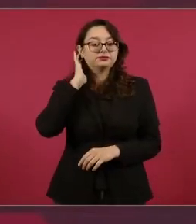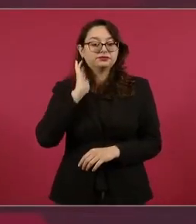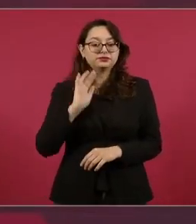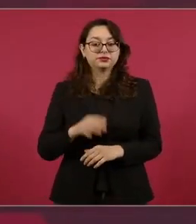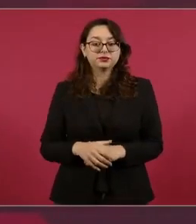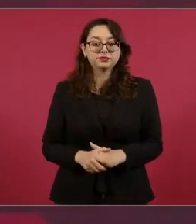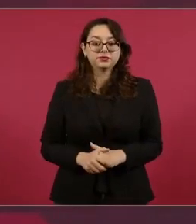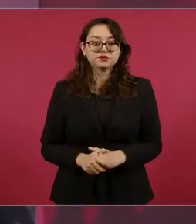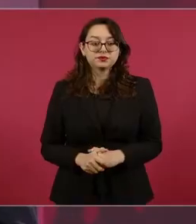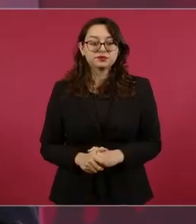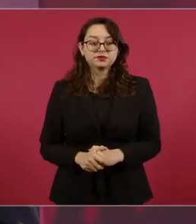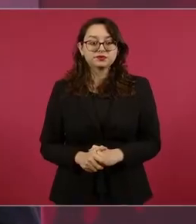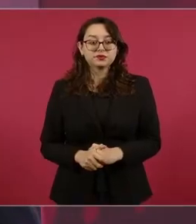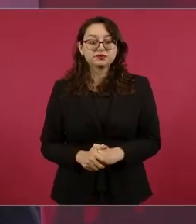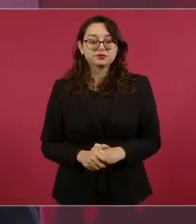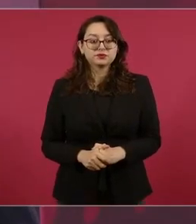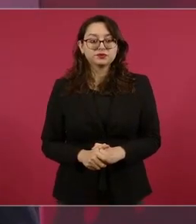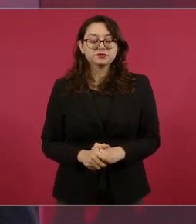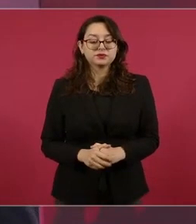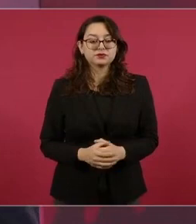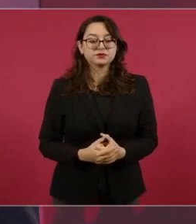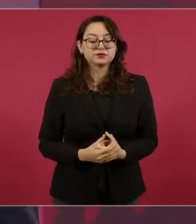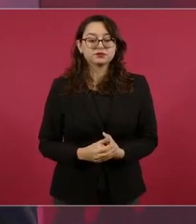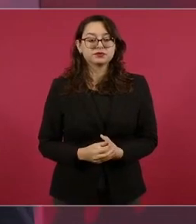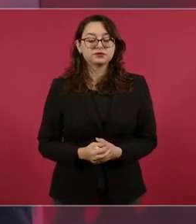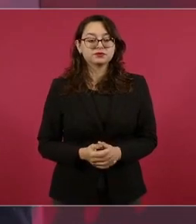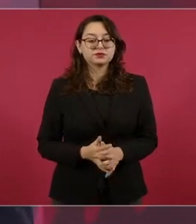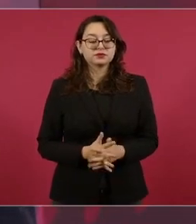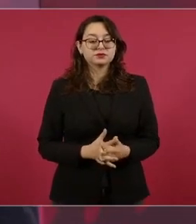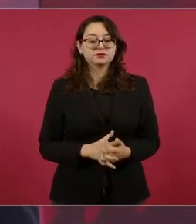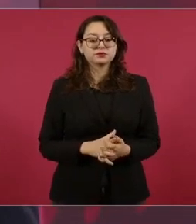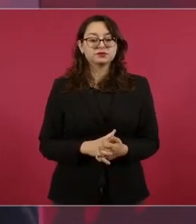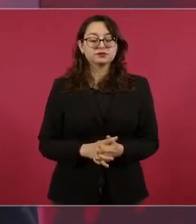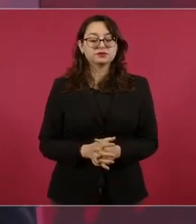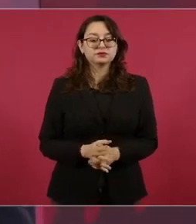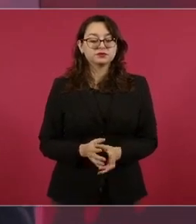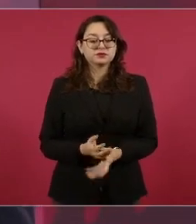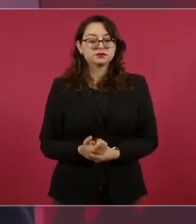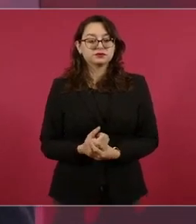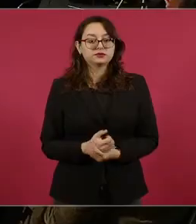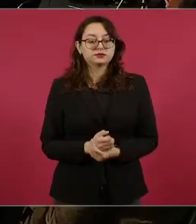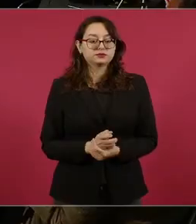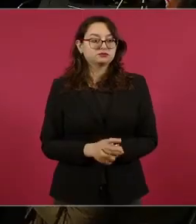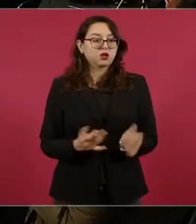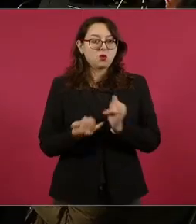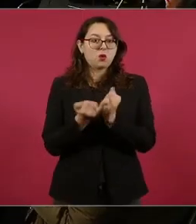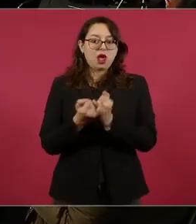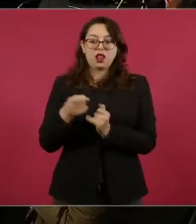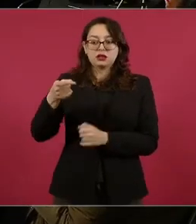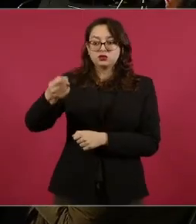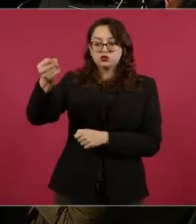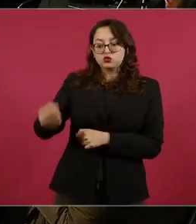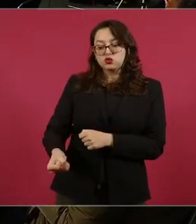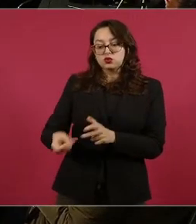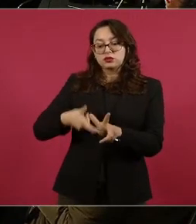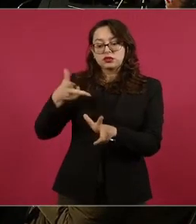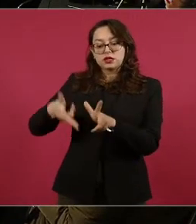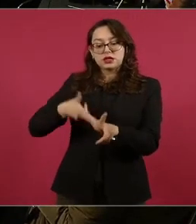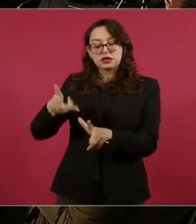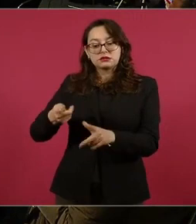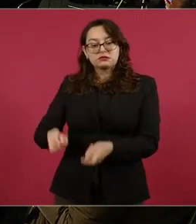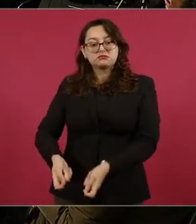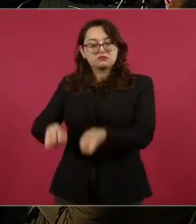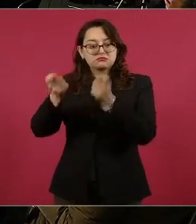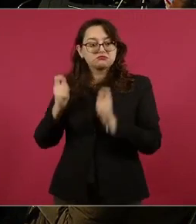Cómo se están operando ya los trenes en el sureste el